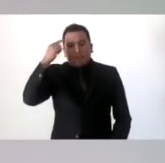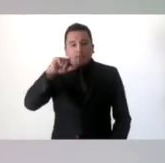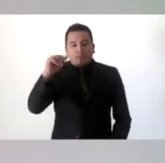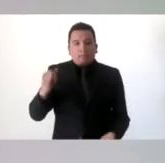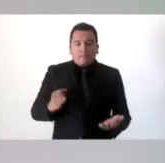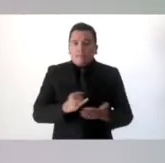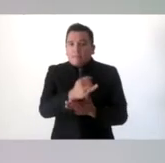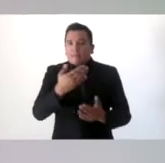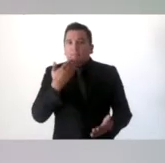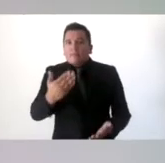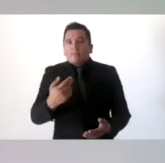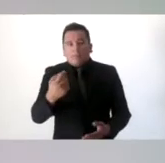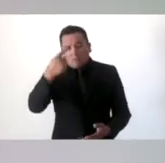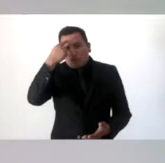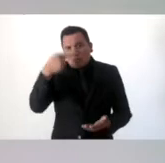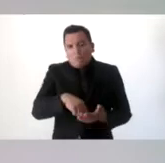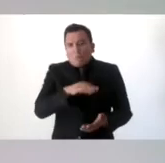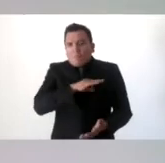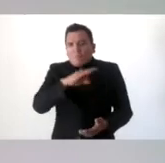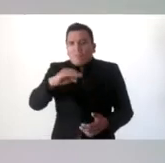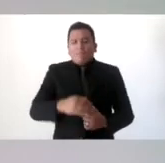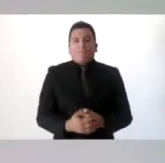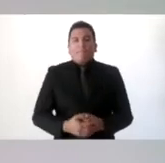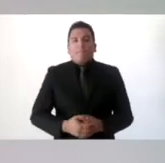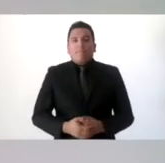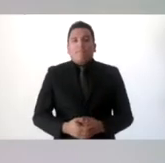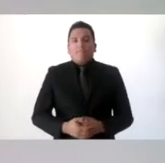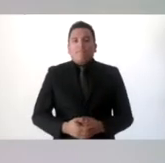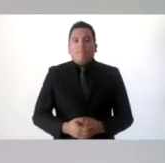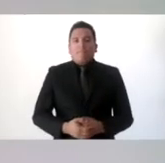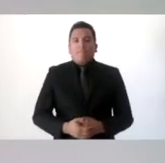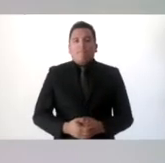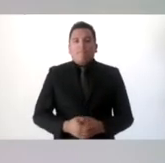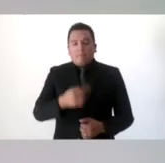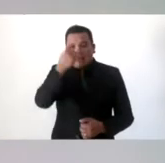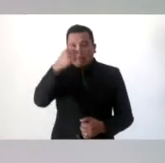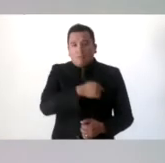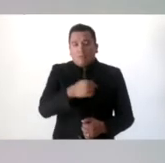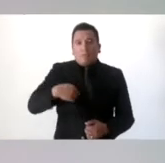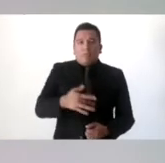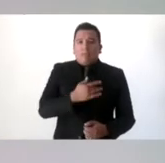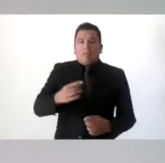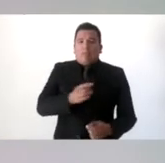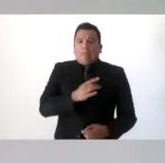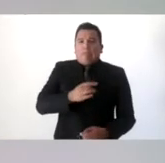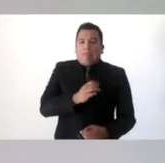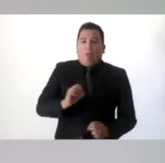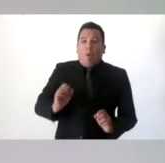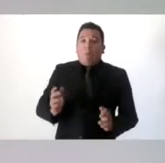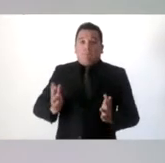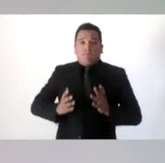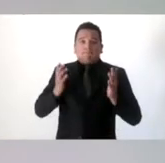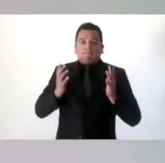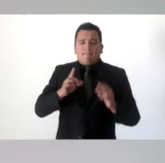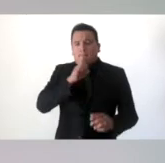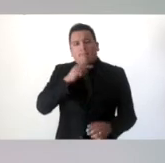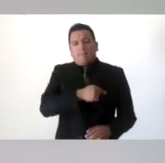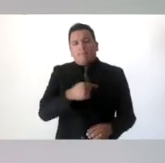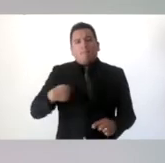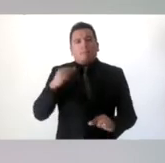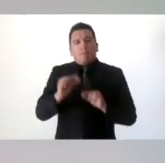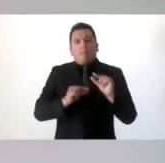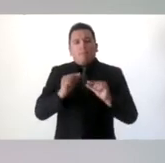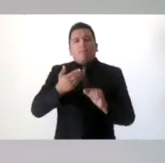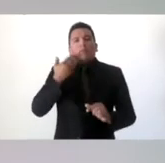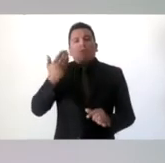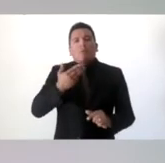una decisión mayoritaria, pues yo creo que se vale, ¿no? Yo creo que no es algo que nos deba de espantar ni nos debe de sorprender, ya nos iremos acostumbrando a que